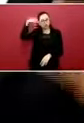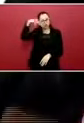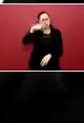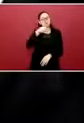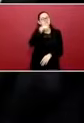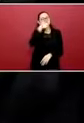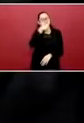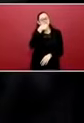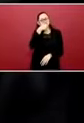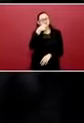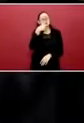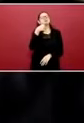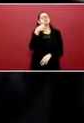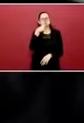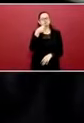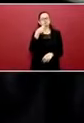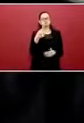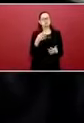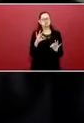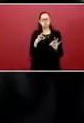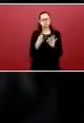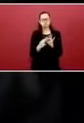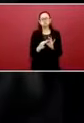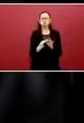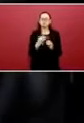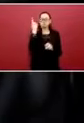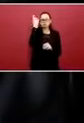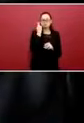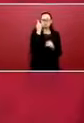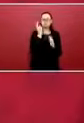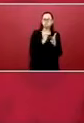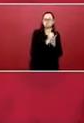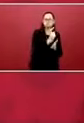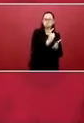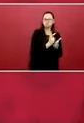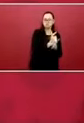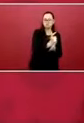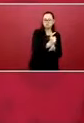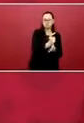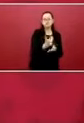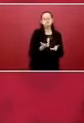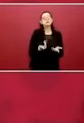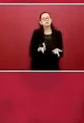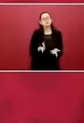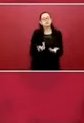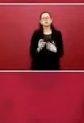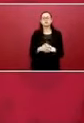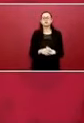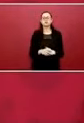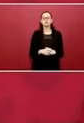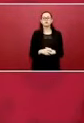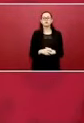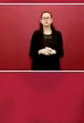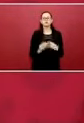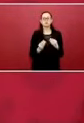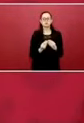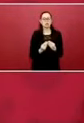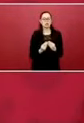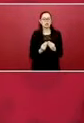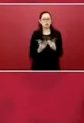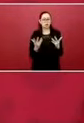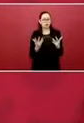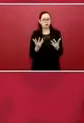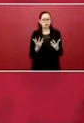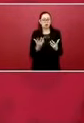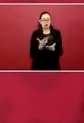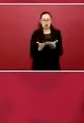mayor recibe una pensión. Desde luego, lo que nosotros podemos